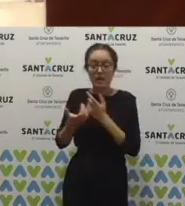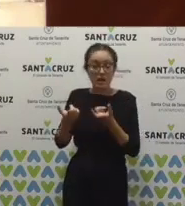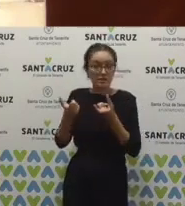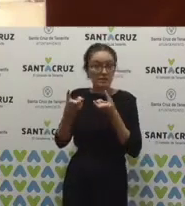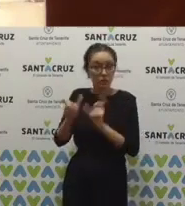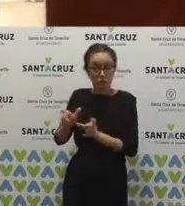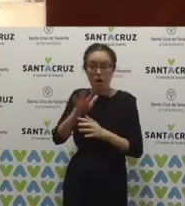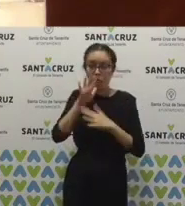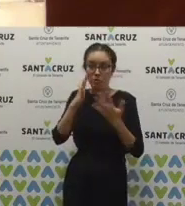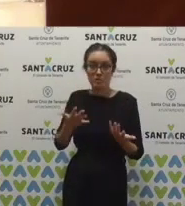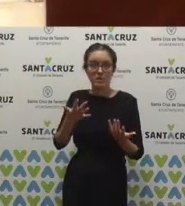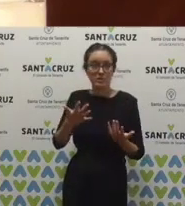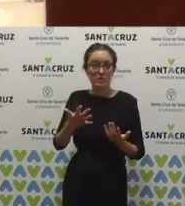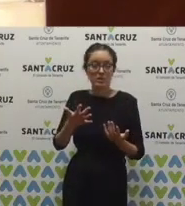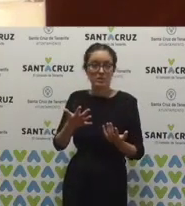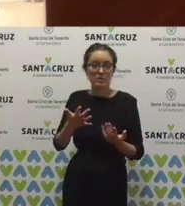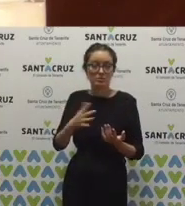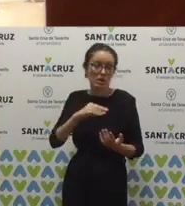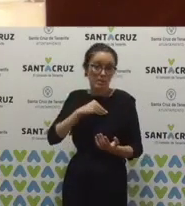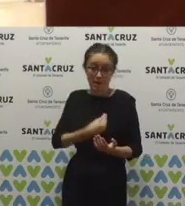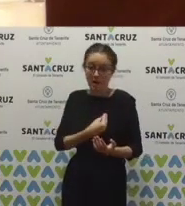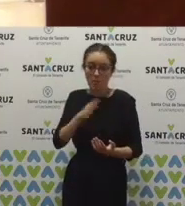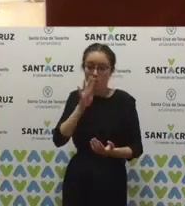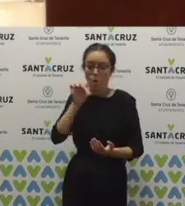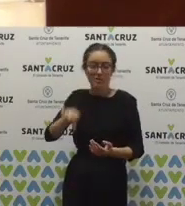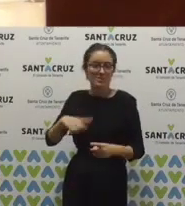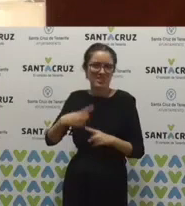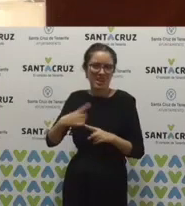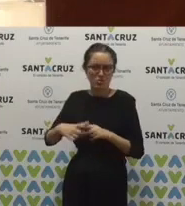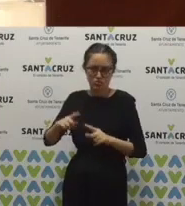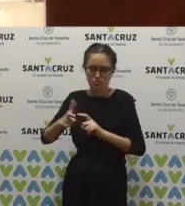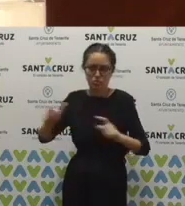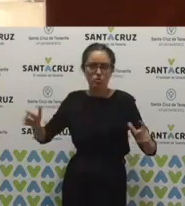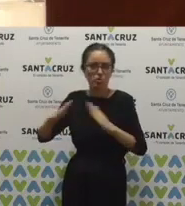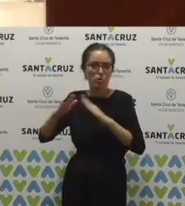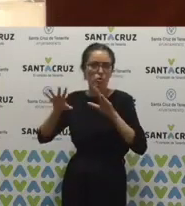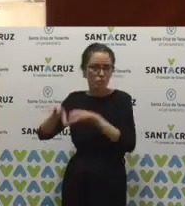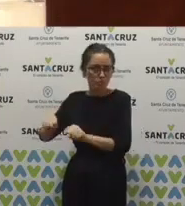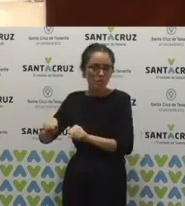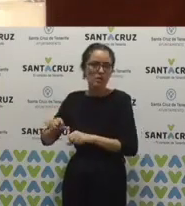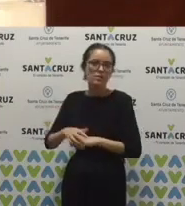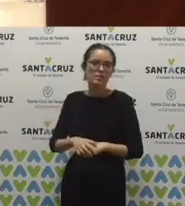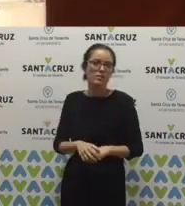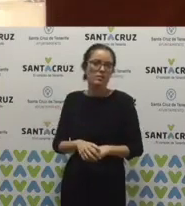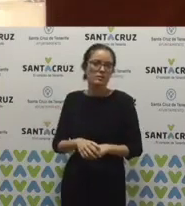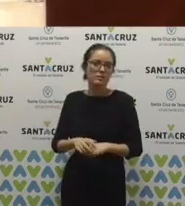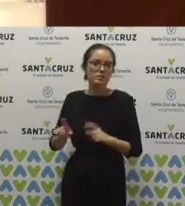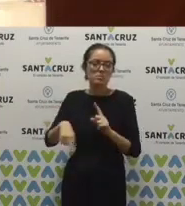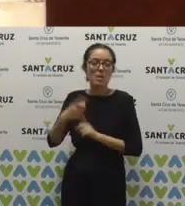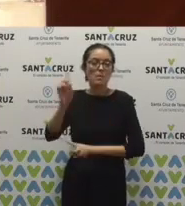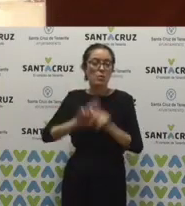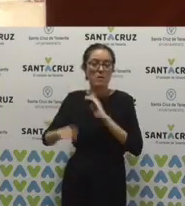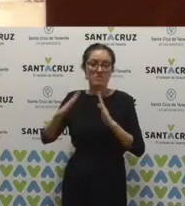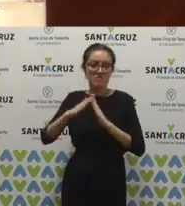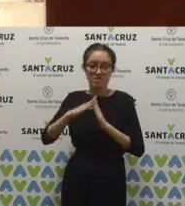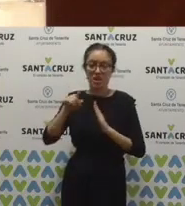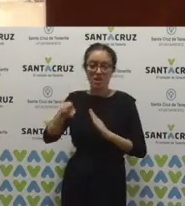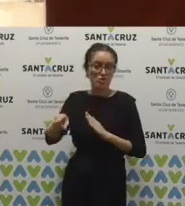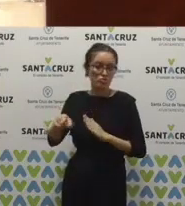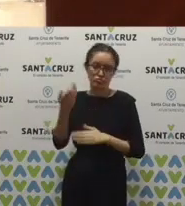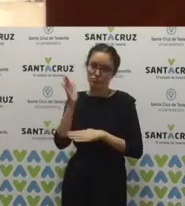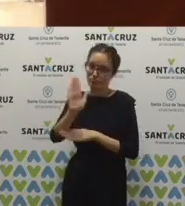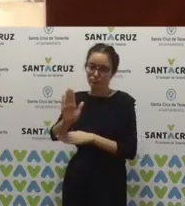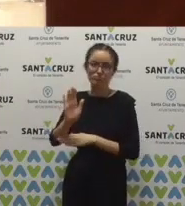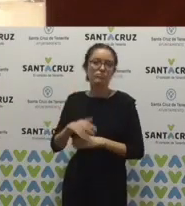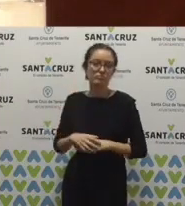ciudad por desgracia tiene más presencia de la que a todos nos gustaría y revela la parte más dramática del problema de la vivienda y esos